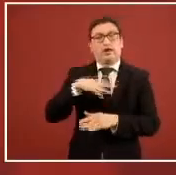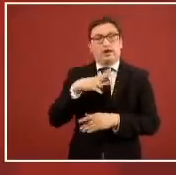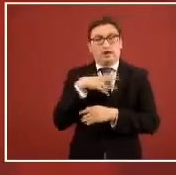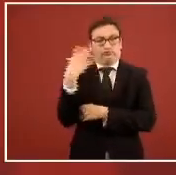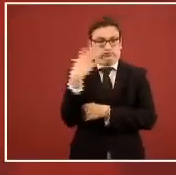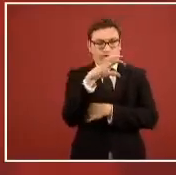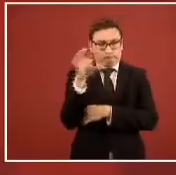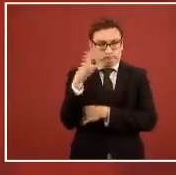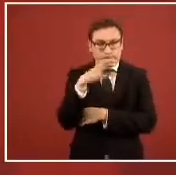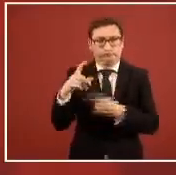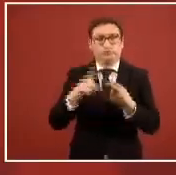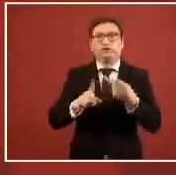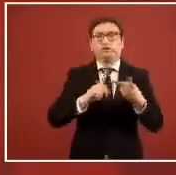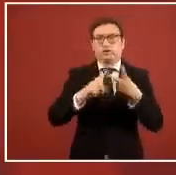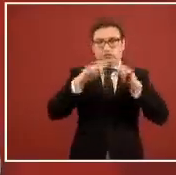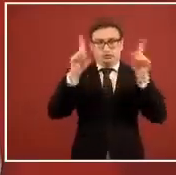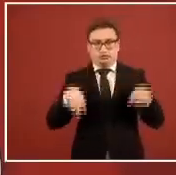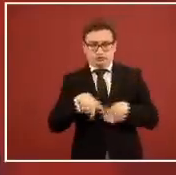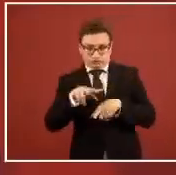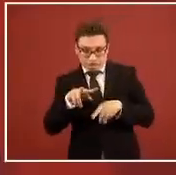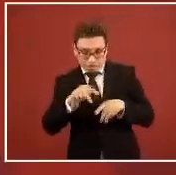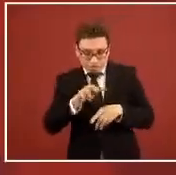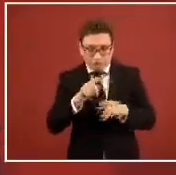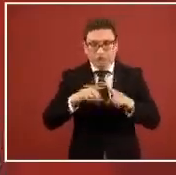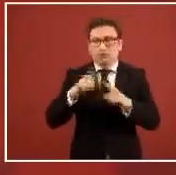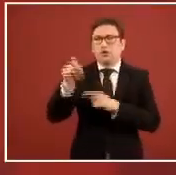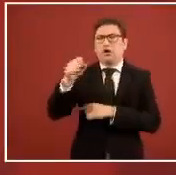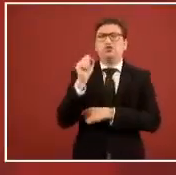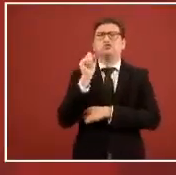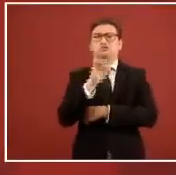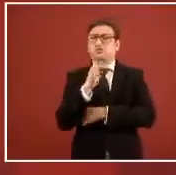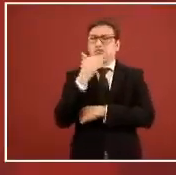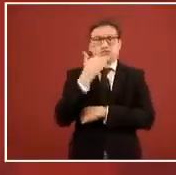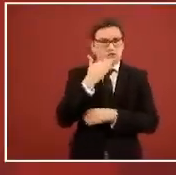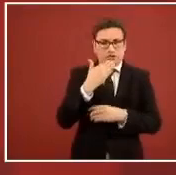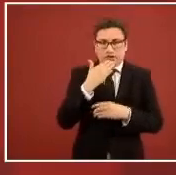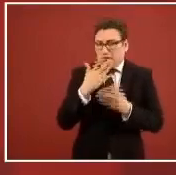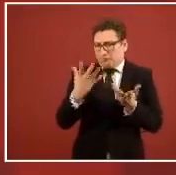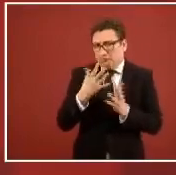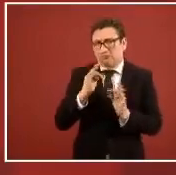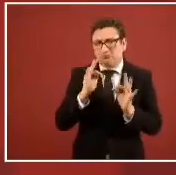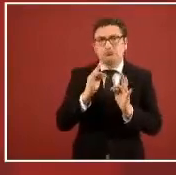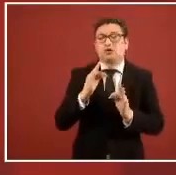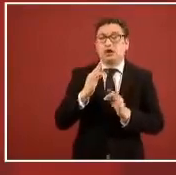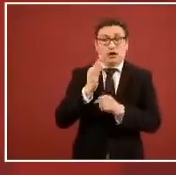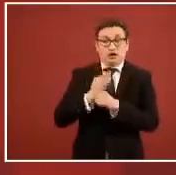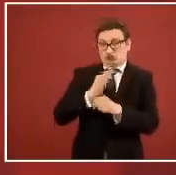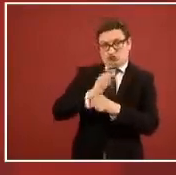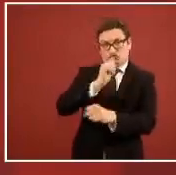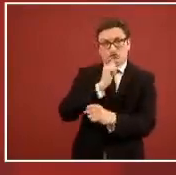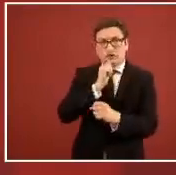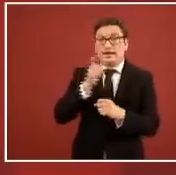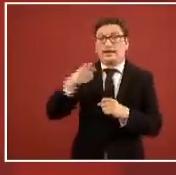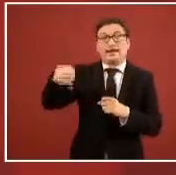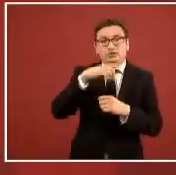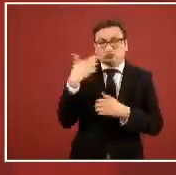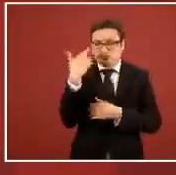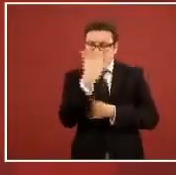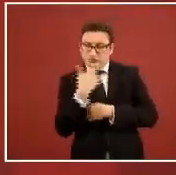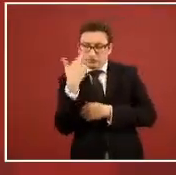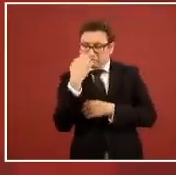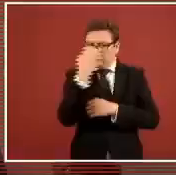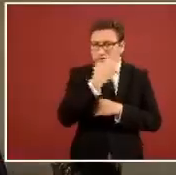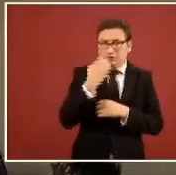específicamente ventiladores y monitores. La respuesta fue positiva, no hay nada en concreto todavía, eso obviamente requiere que ellos analicen los